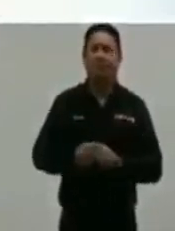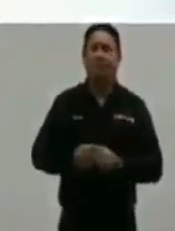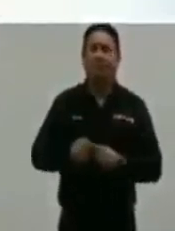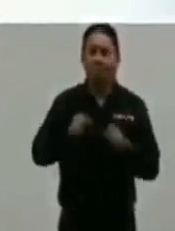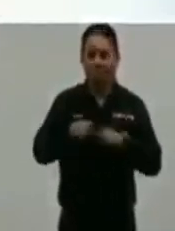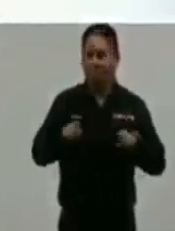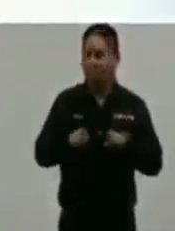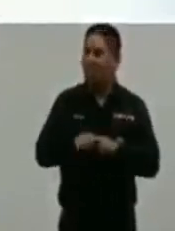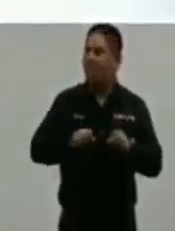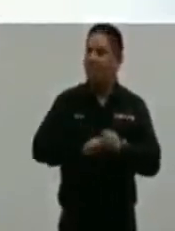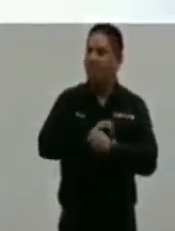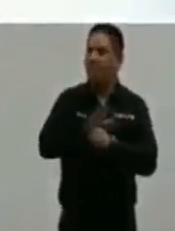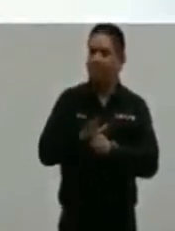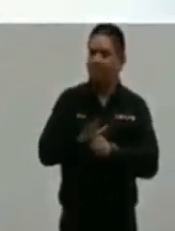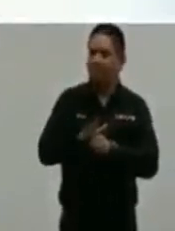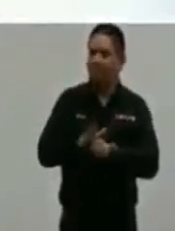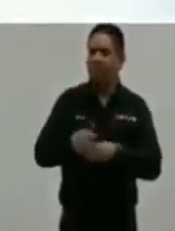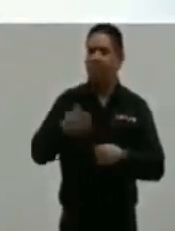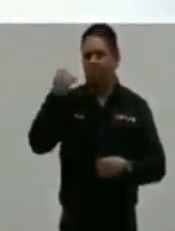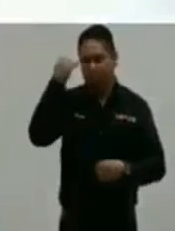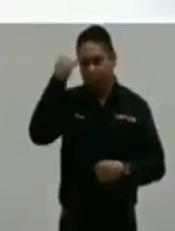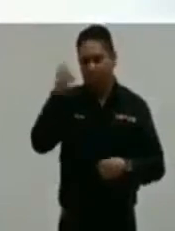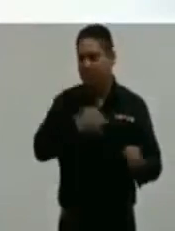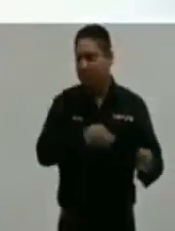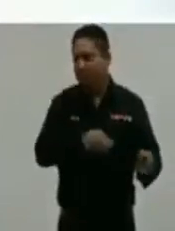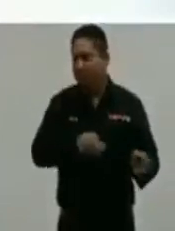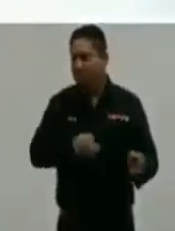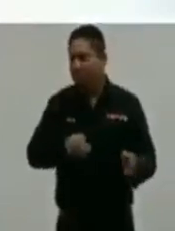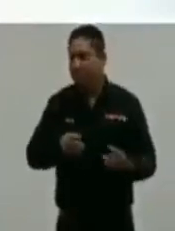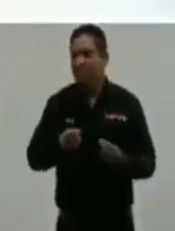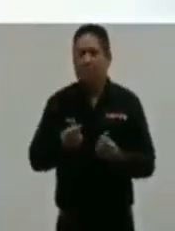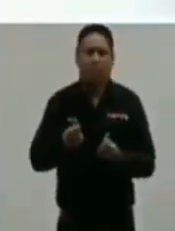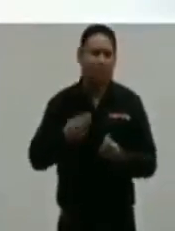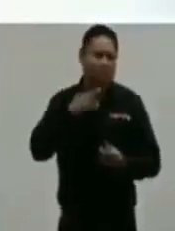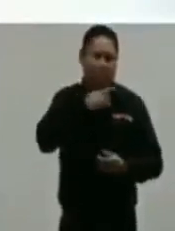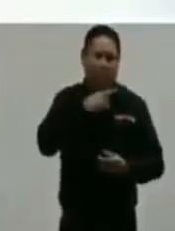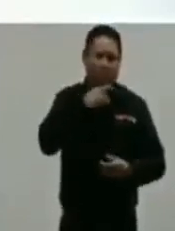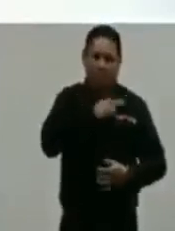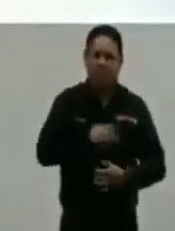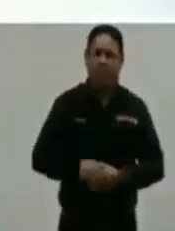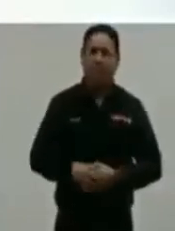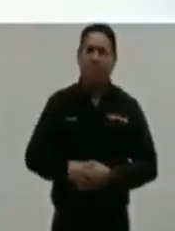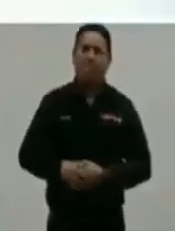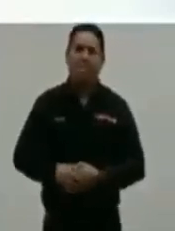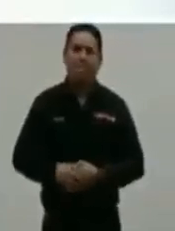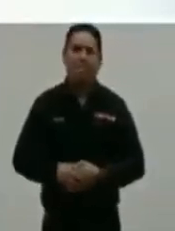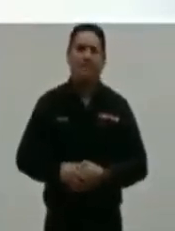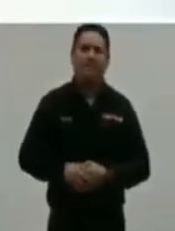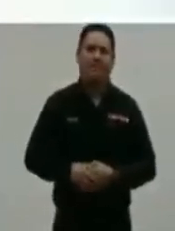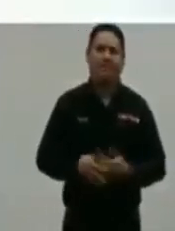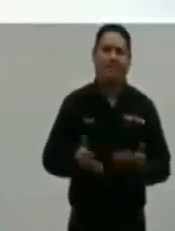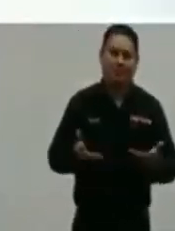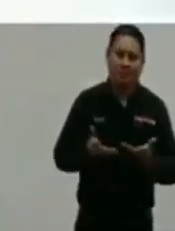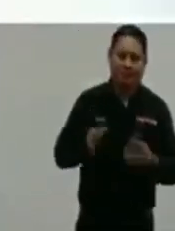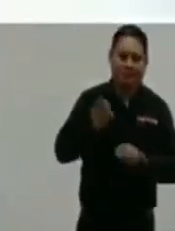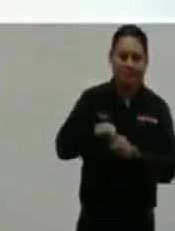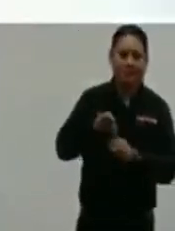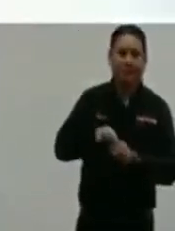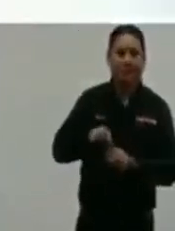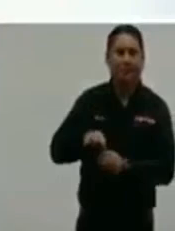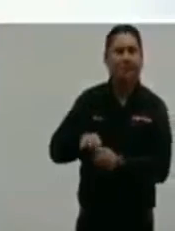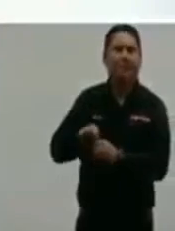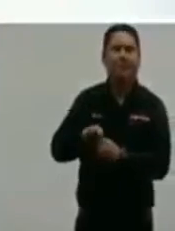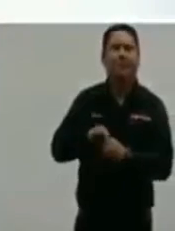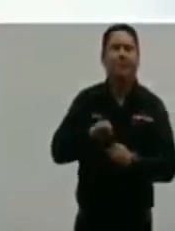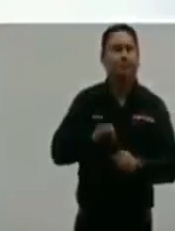nos encontramos en este momento, creo que sería muy apresurado que se pudiera realizar la votación el día de hoy, tomando